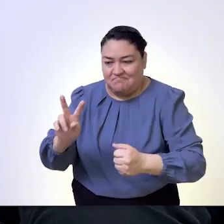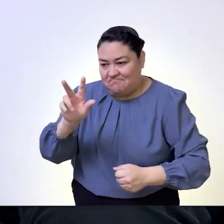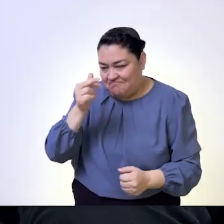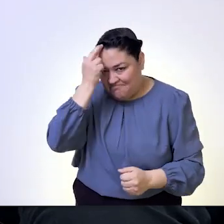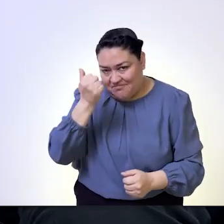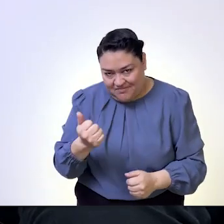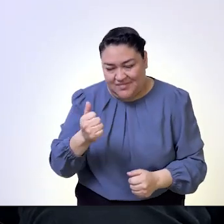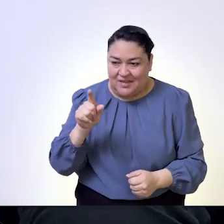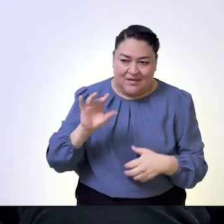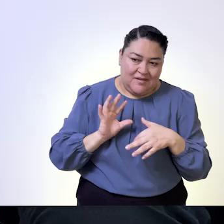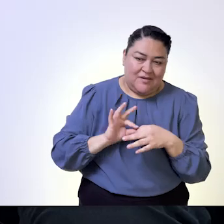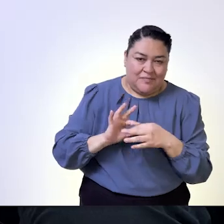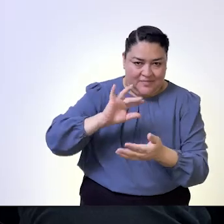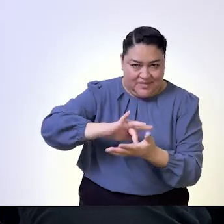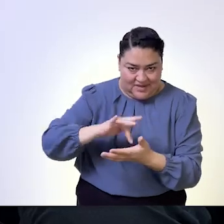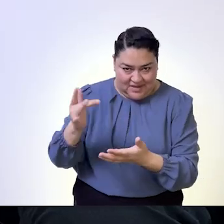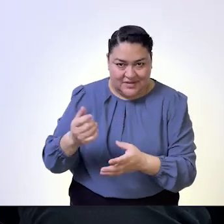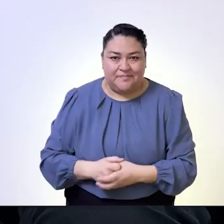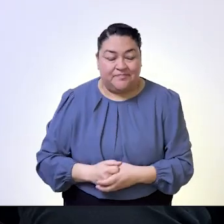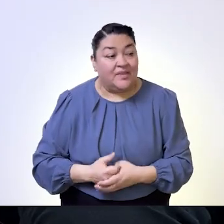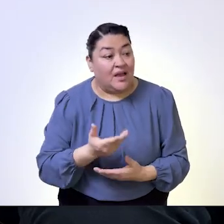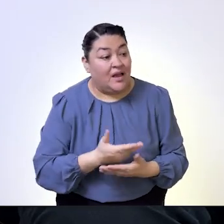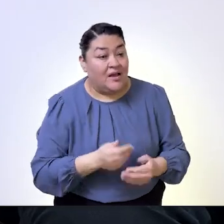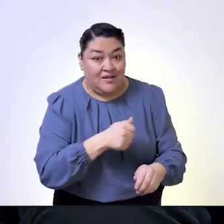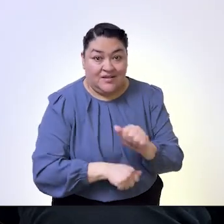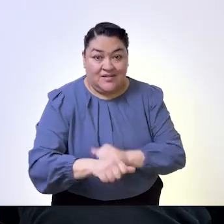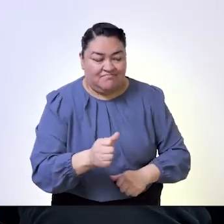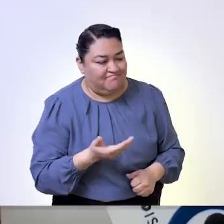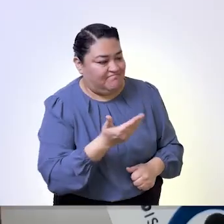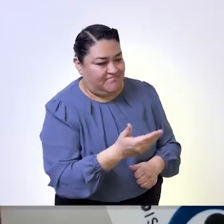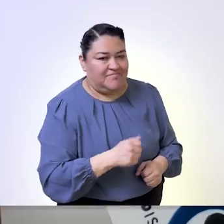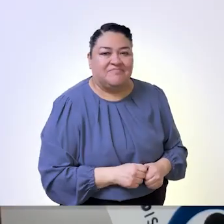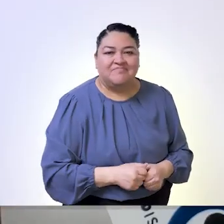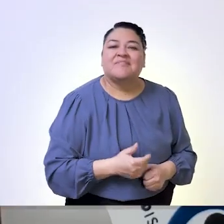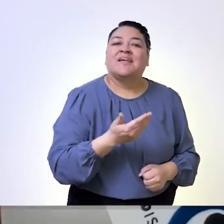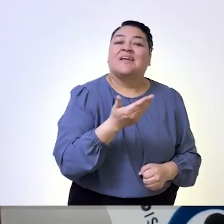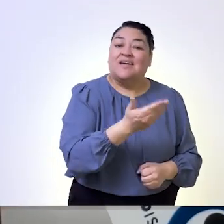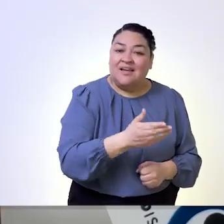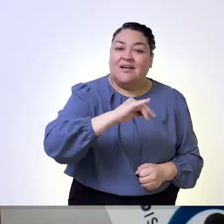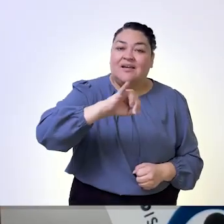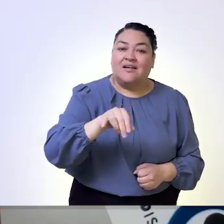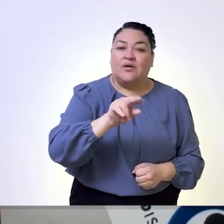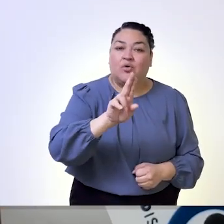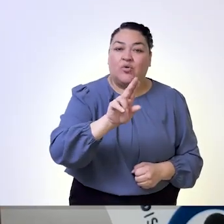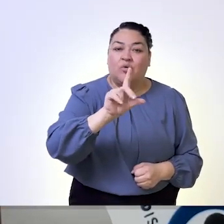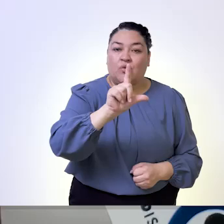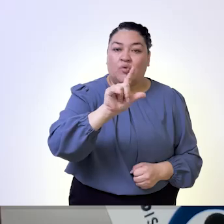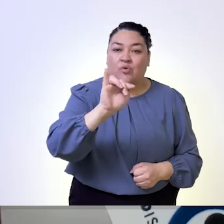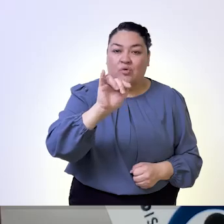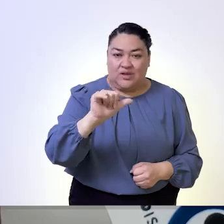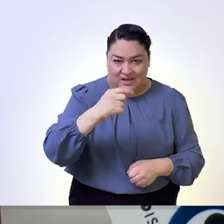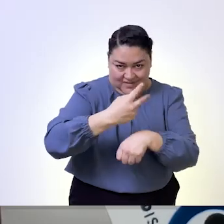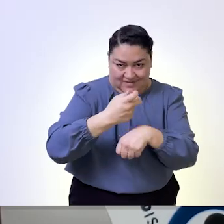discriminación. Entonces, te agradecemos mucho tu intervención, Enrique, y pues ahora damos paso de nuevo a la intervención de Julia